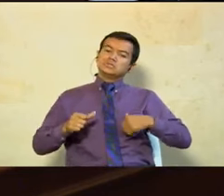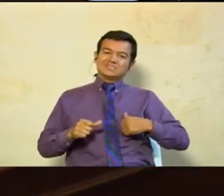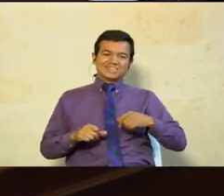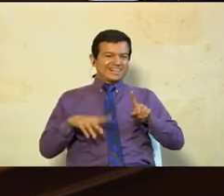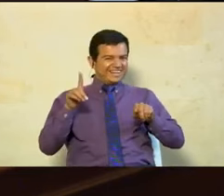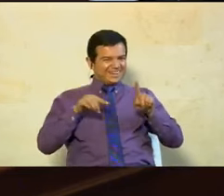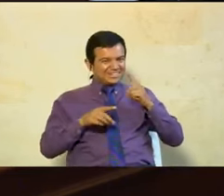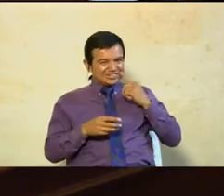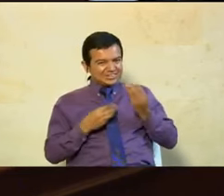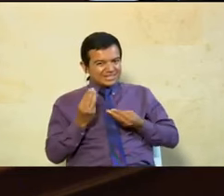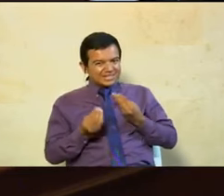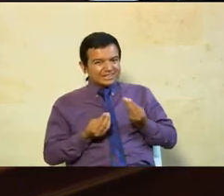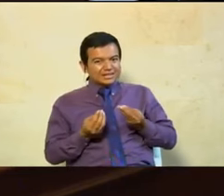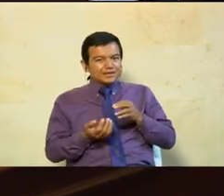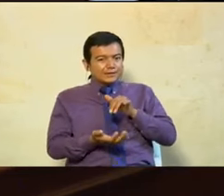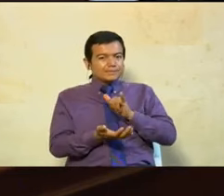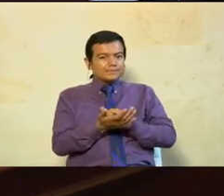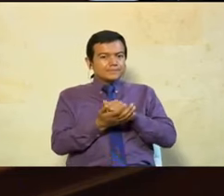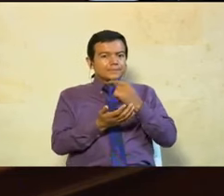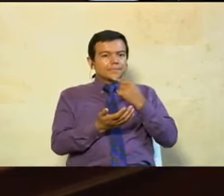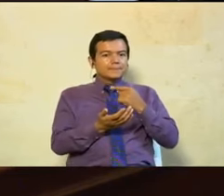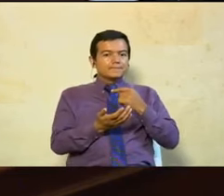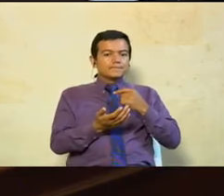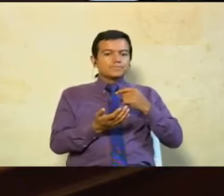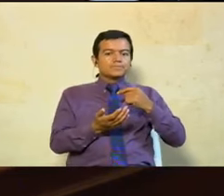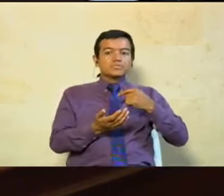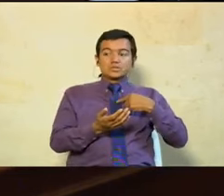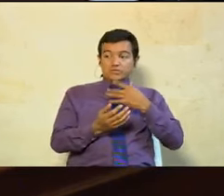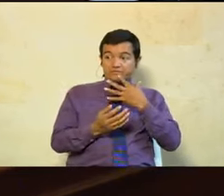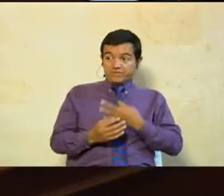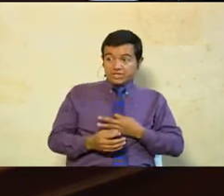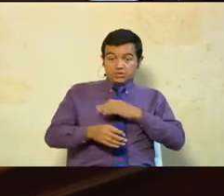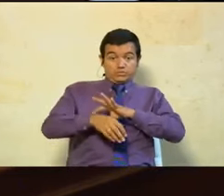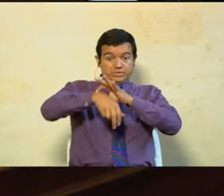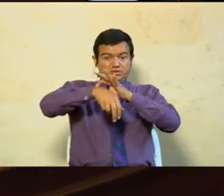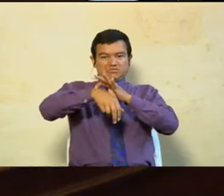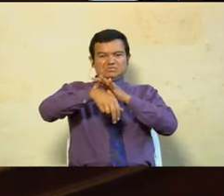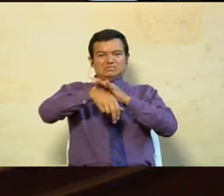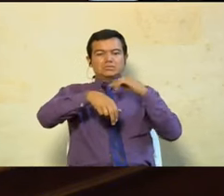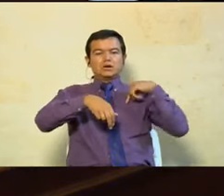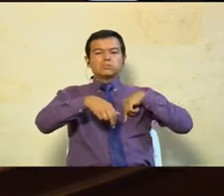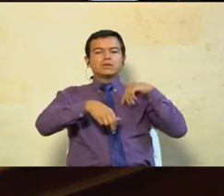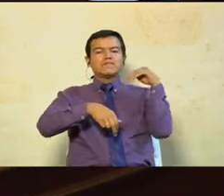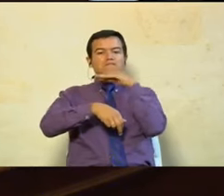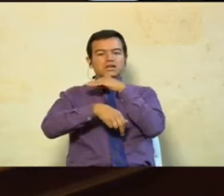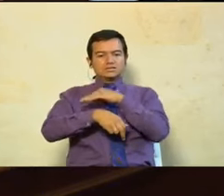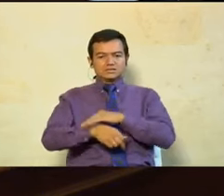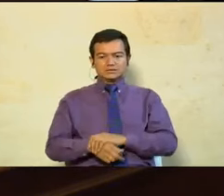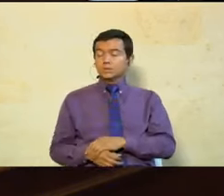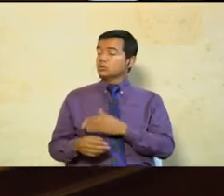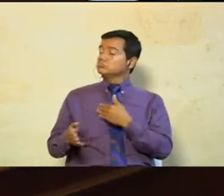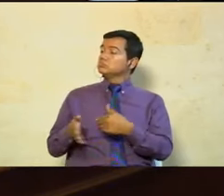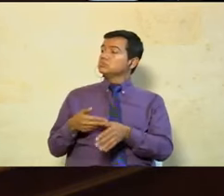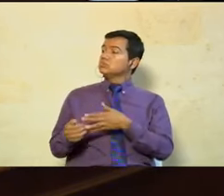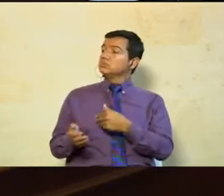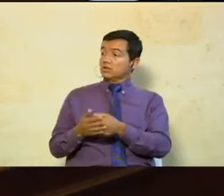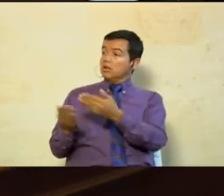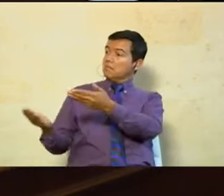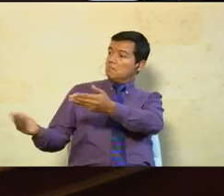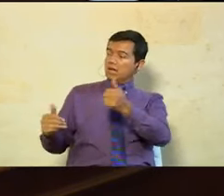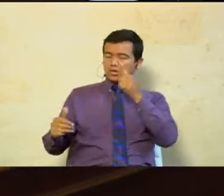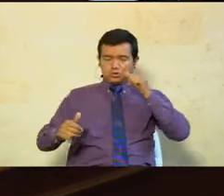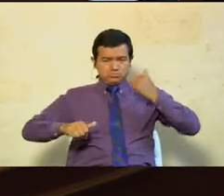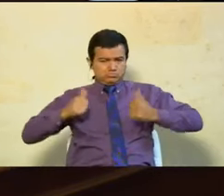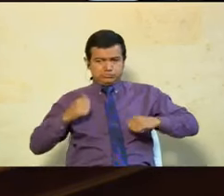aparecer de de médicos sin serlos no y cuántos daños no se están